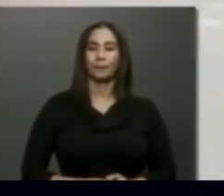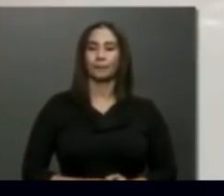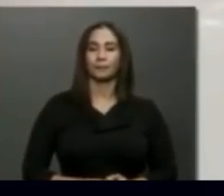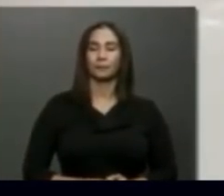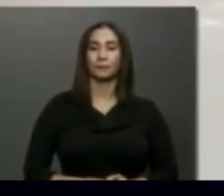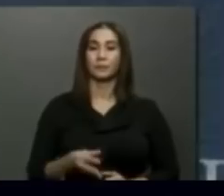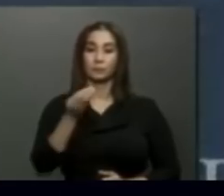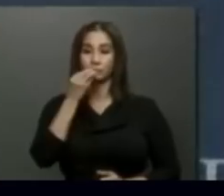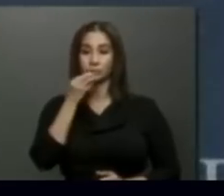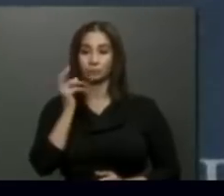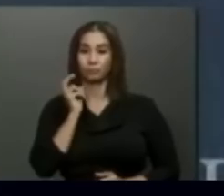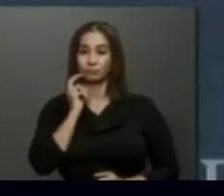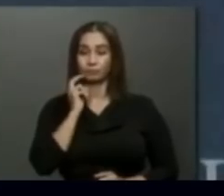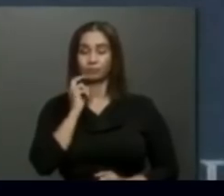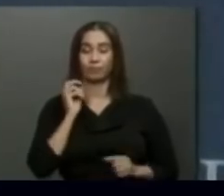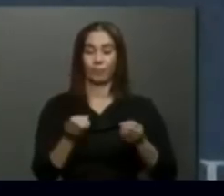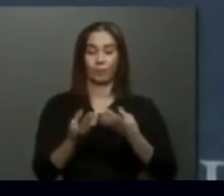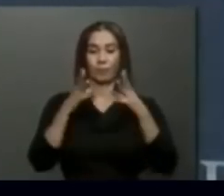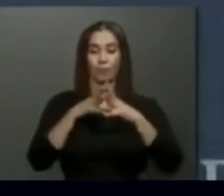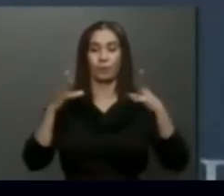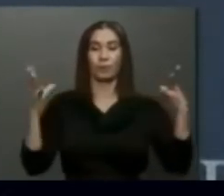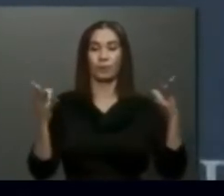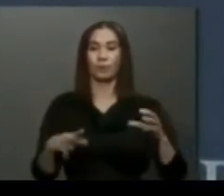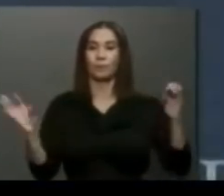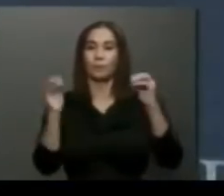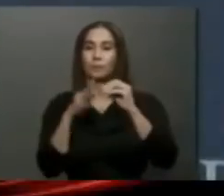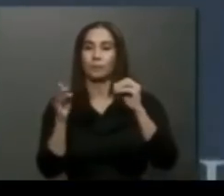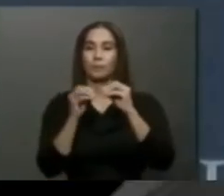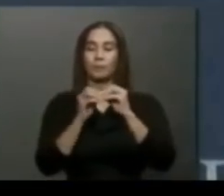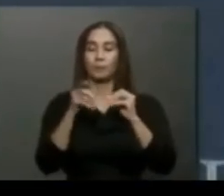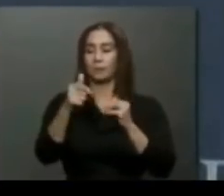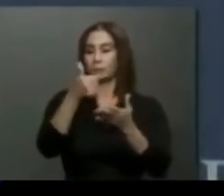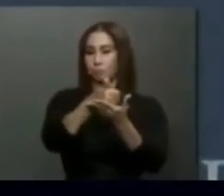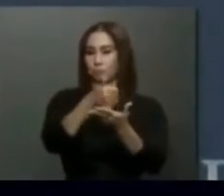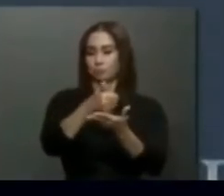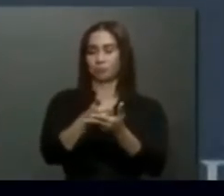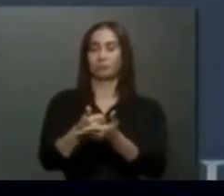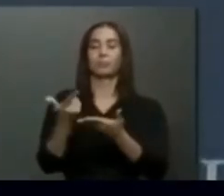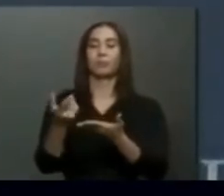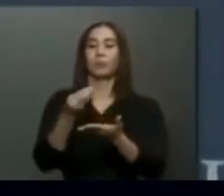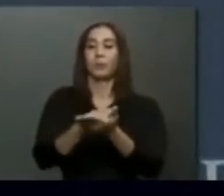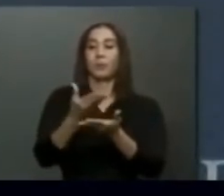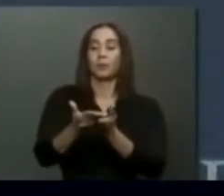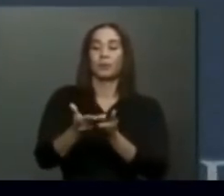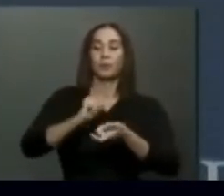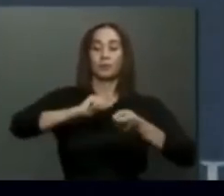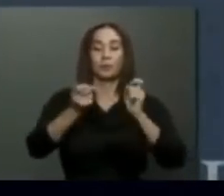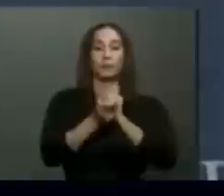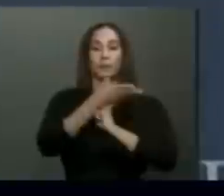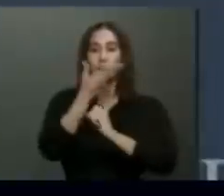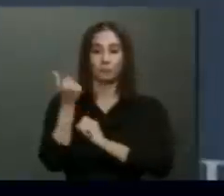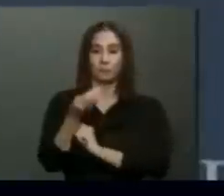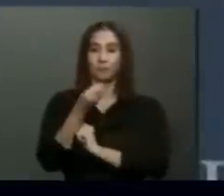Los comedores económicos han duplicado su capacidad con el mismo presupuesto y haciendo una mejor